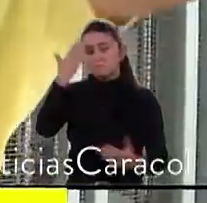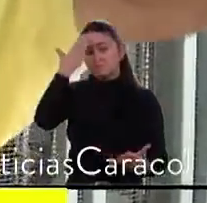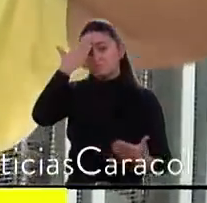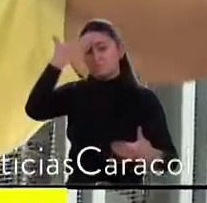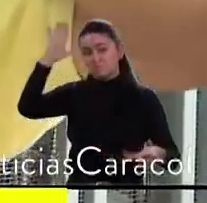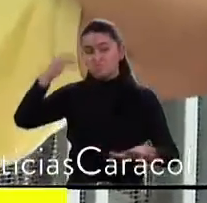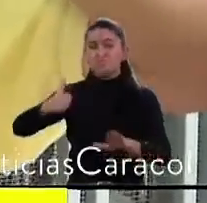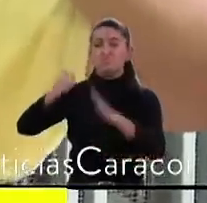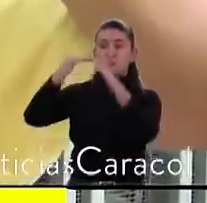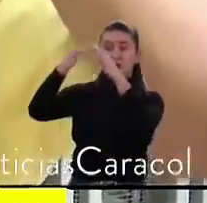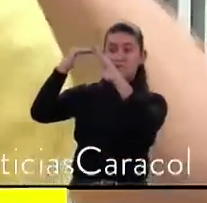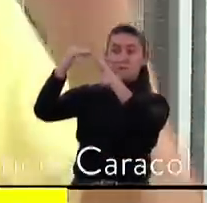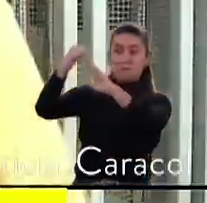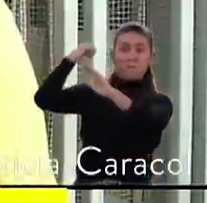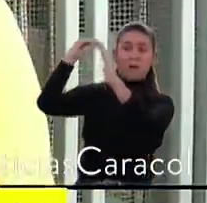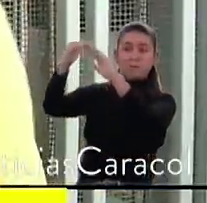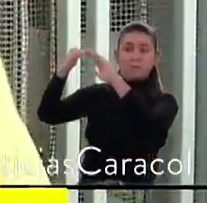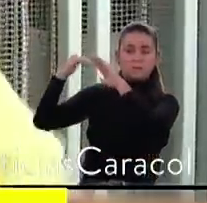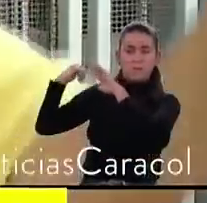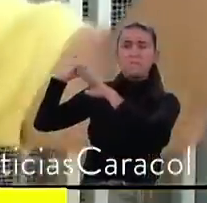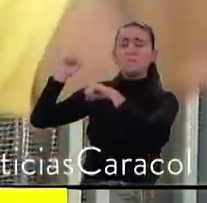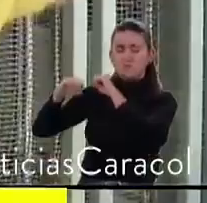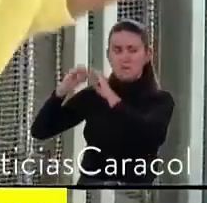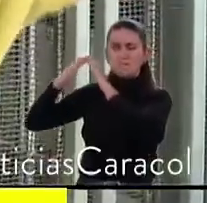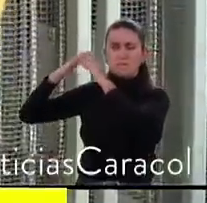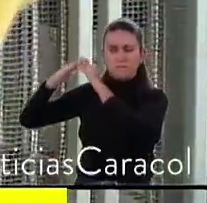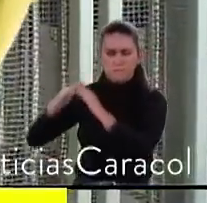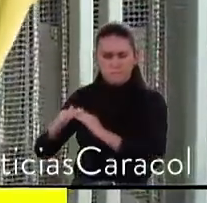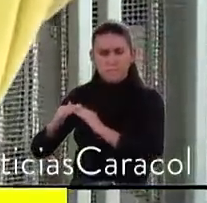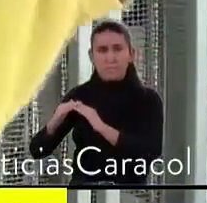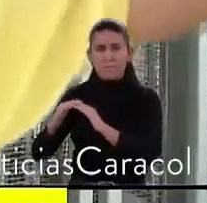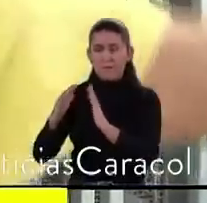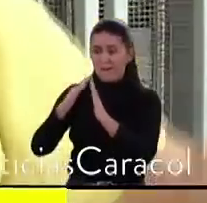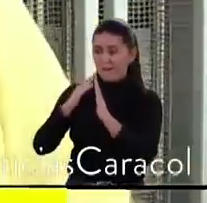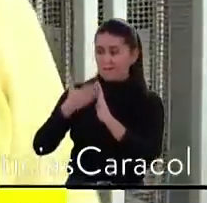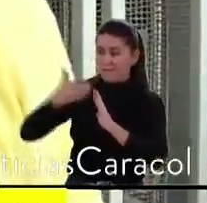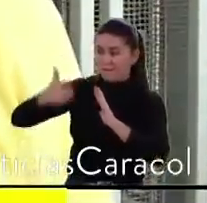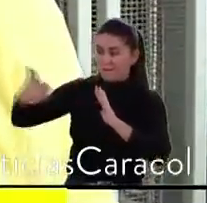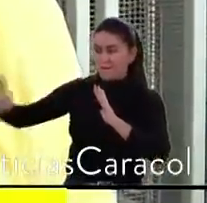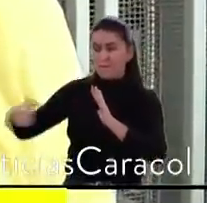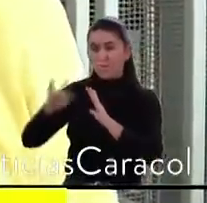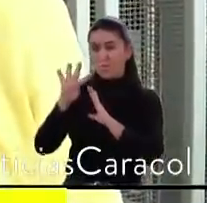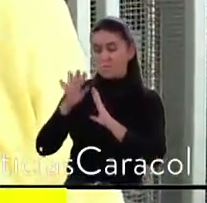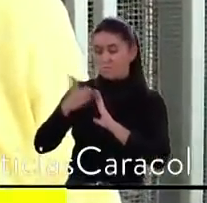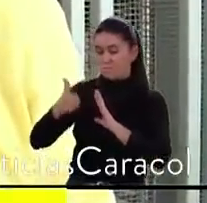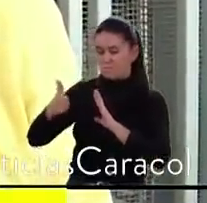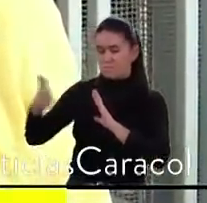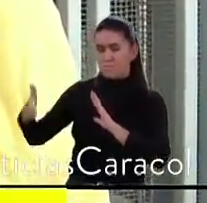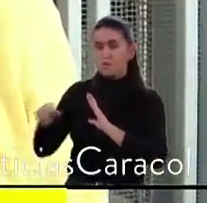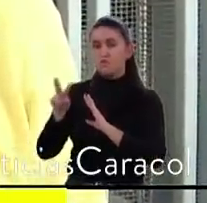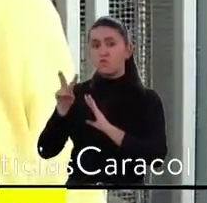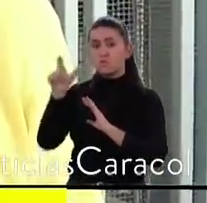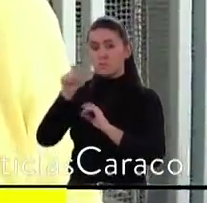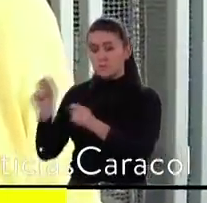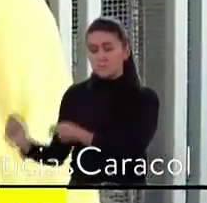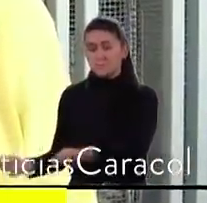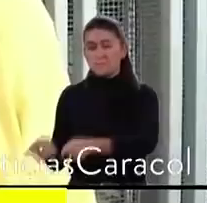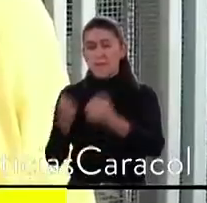hay casas averiadas también. Y esta casa de aquí, de los lados, la cuarta casa. Pues de ahí sacaron 2 personas